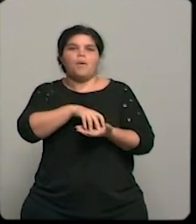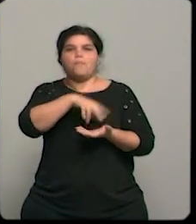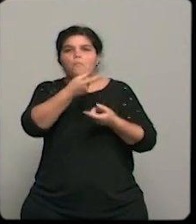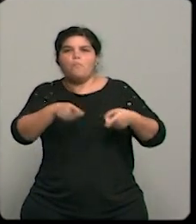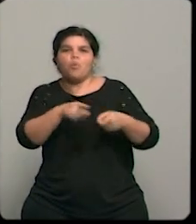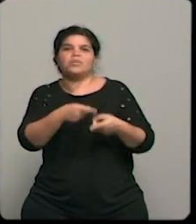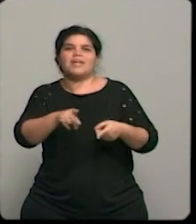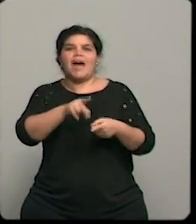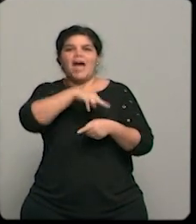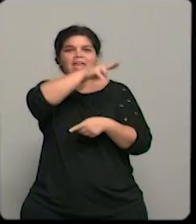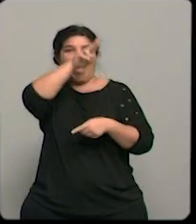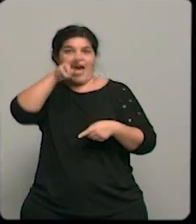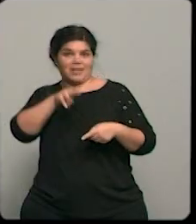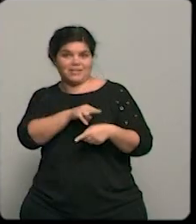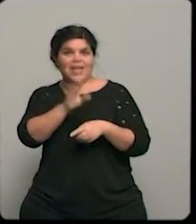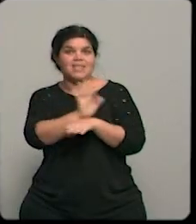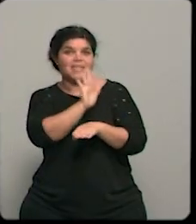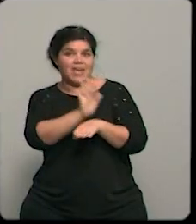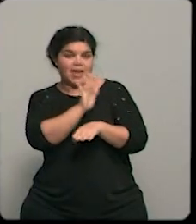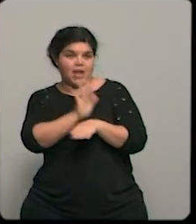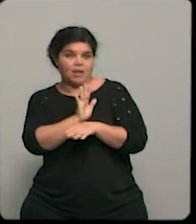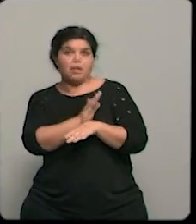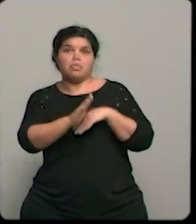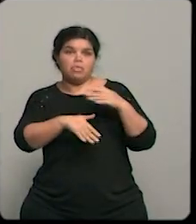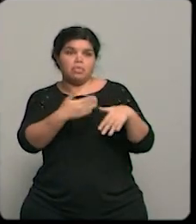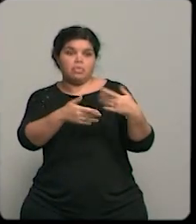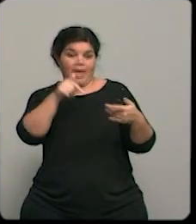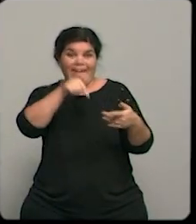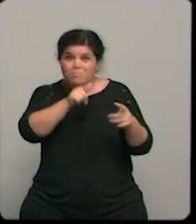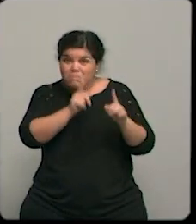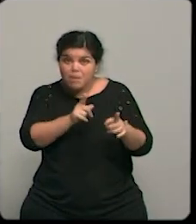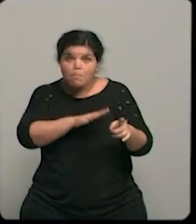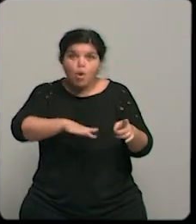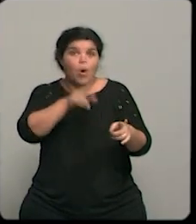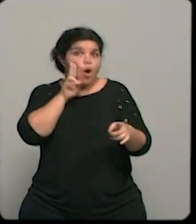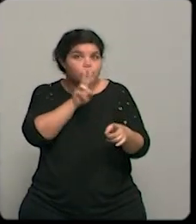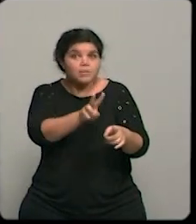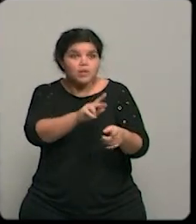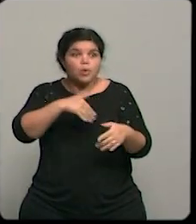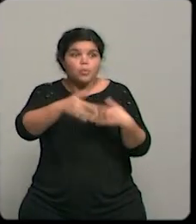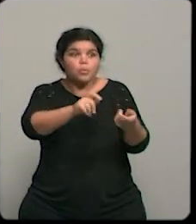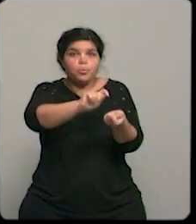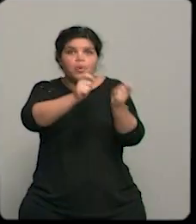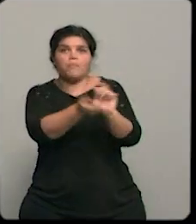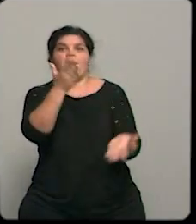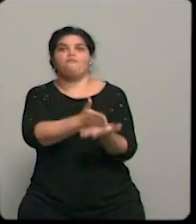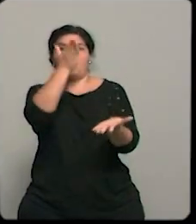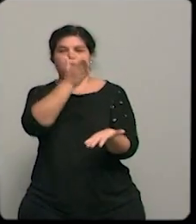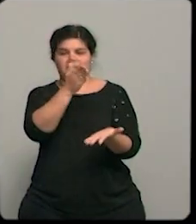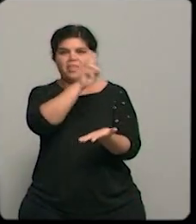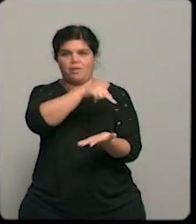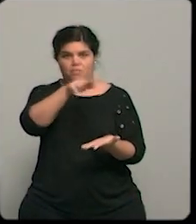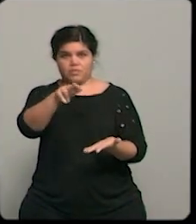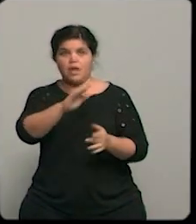después terminó siendo la Facultad de Arte a lo largo de los años. Orquesta profesional solamente tiene San Juan y Tucumán. Mira qué poquito, de las 30